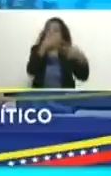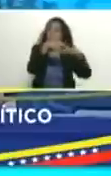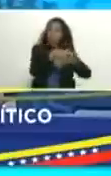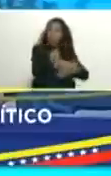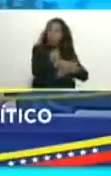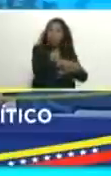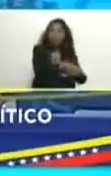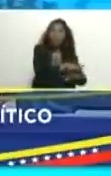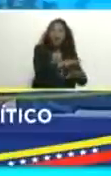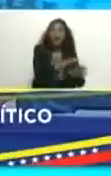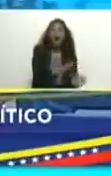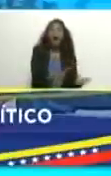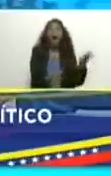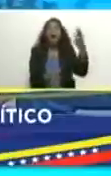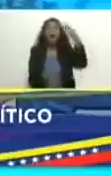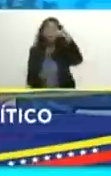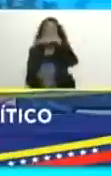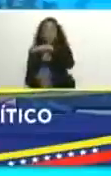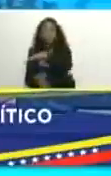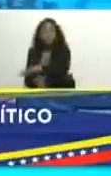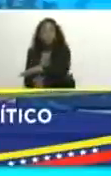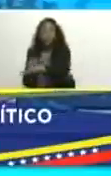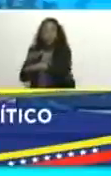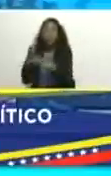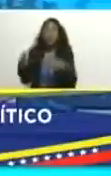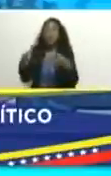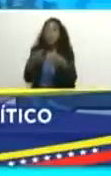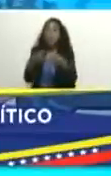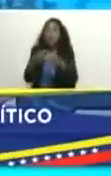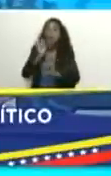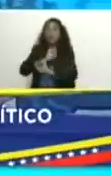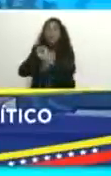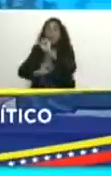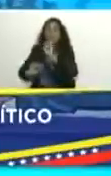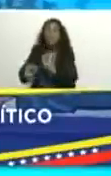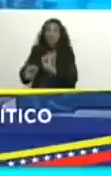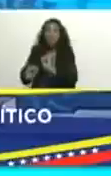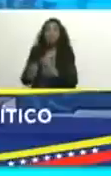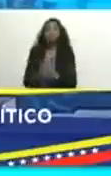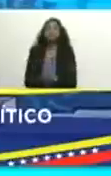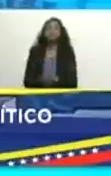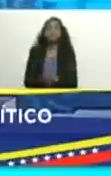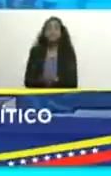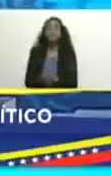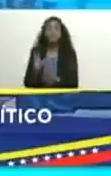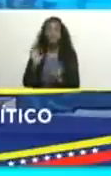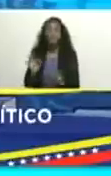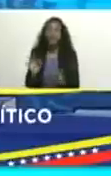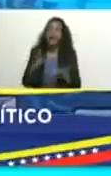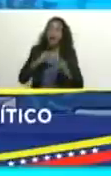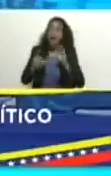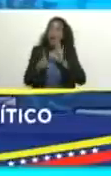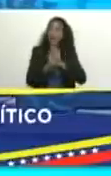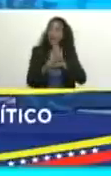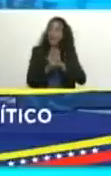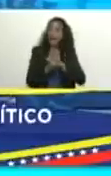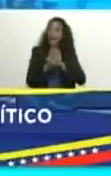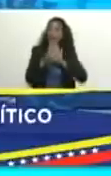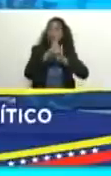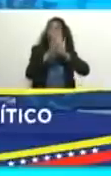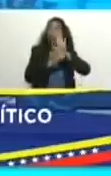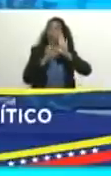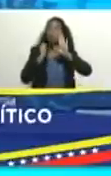Milicia Nacional Bolivariana como una instancia de defensa de la nación de acuerdo a la ley